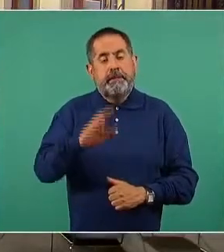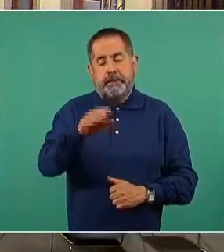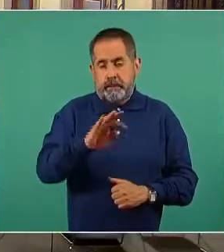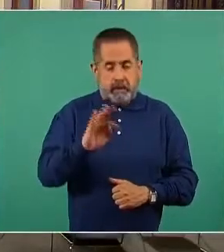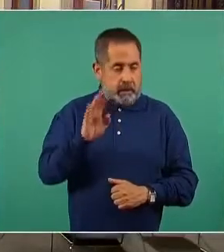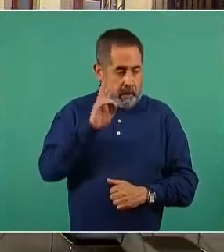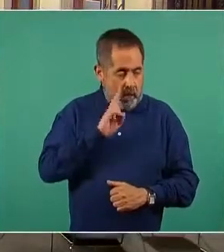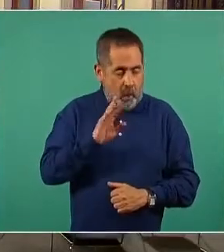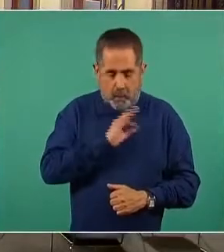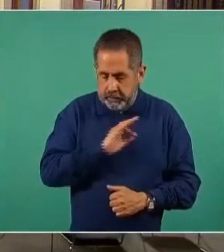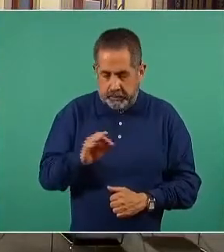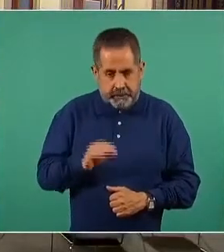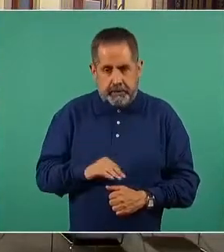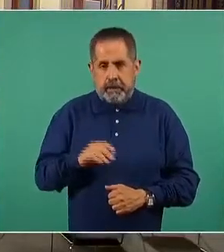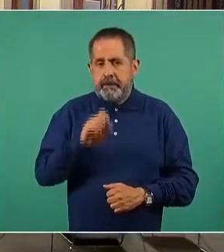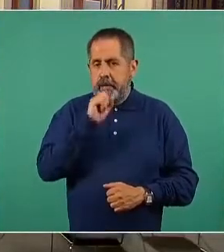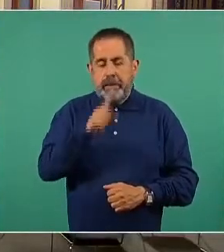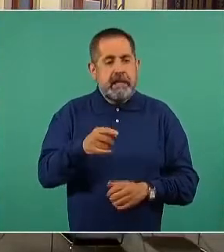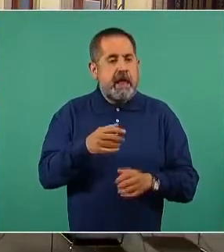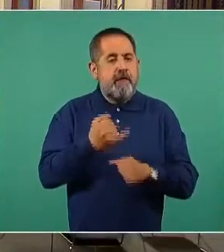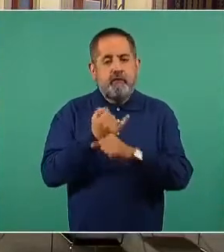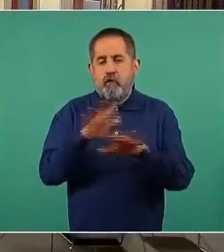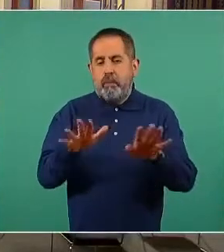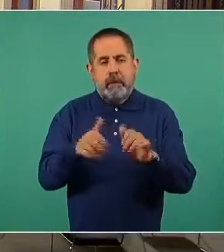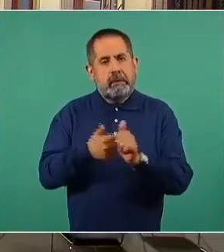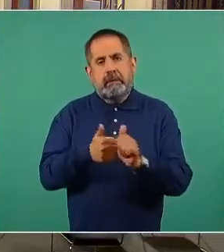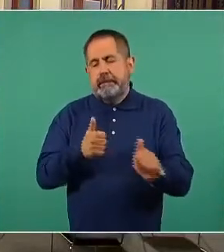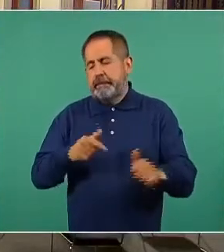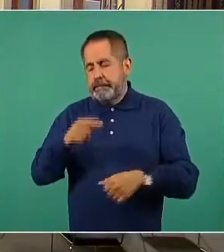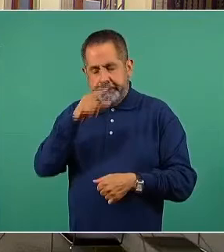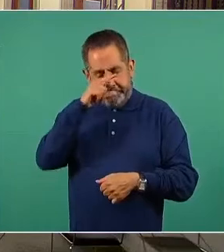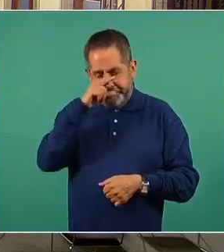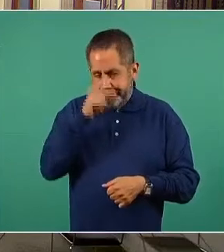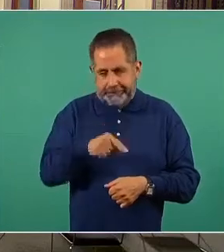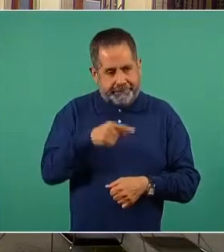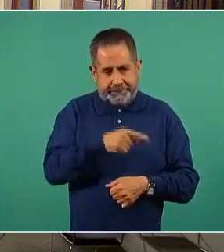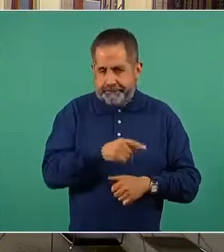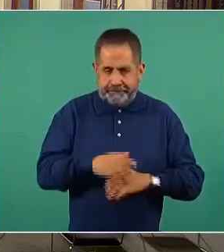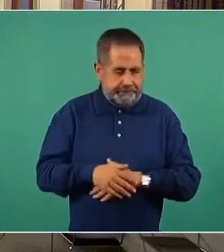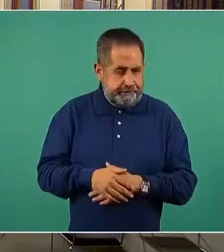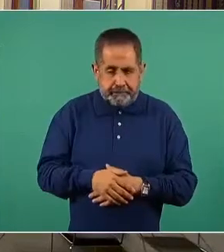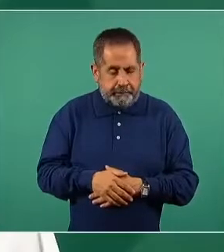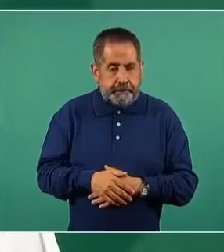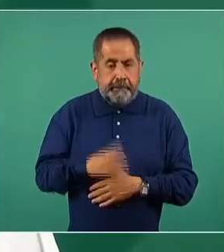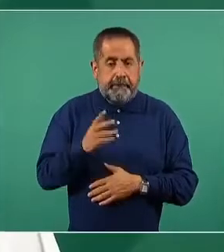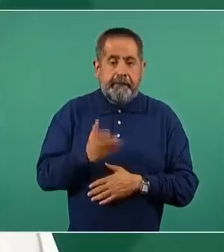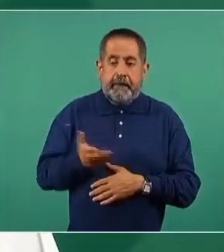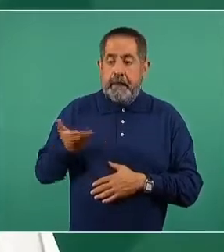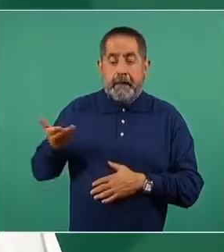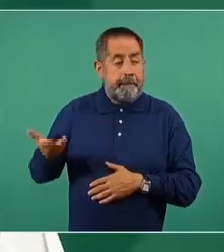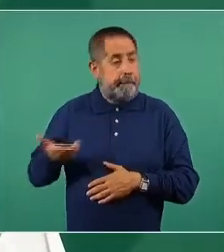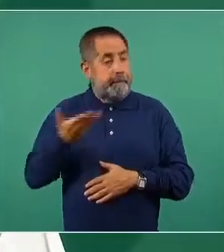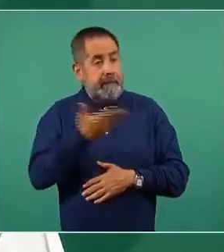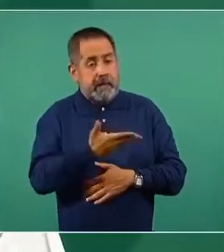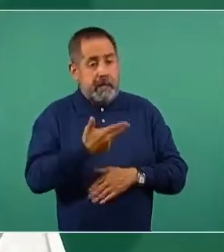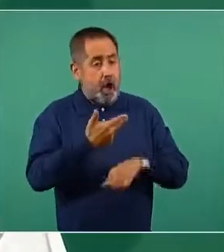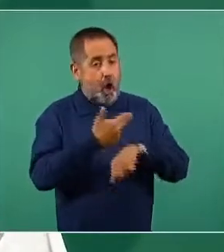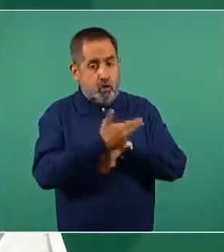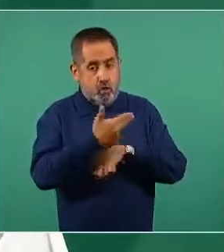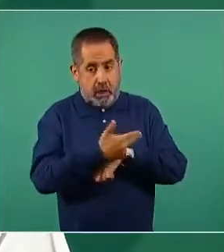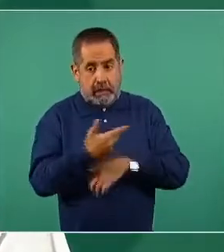haya, igual hay un desfase de información de algo que se ha pedido por parte de Honduras